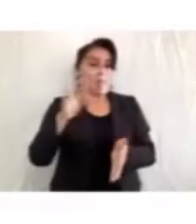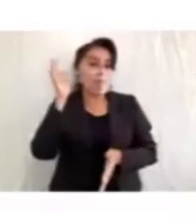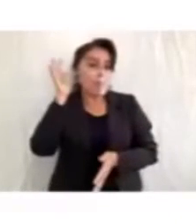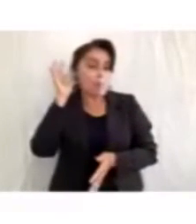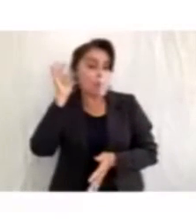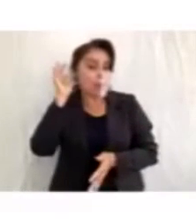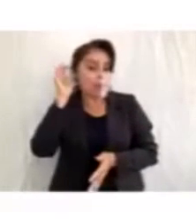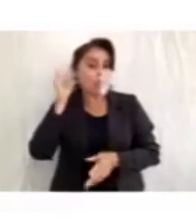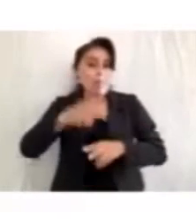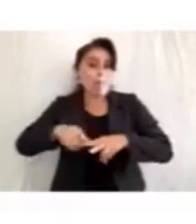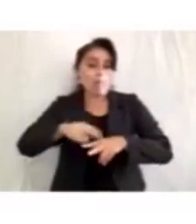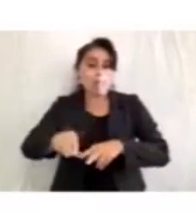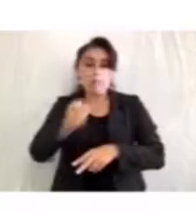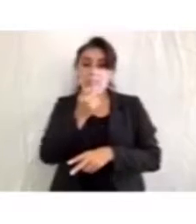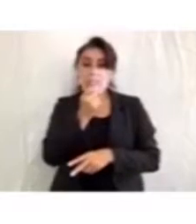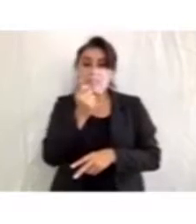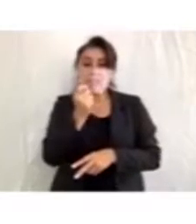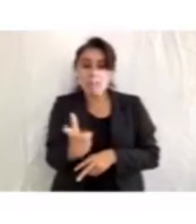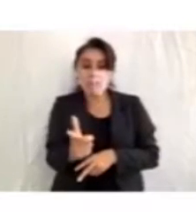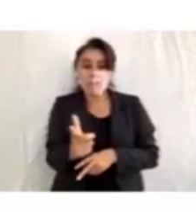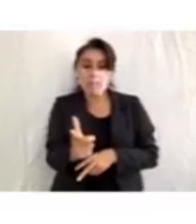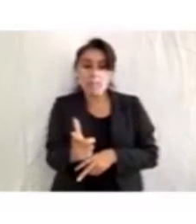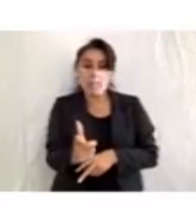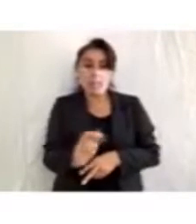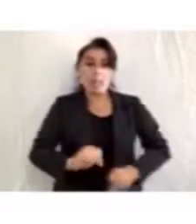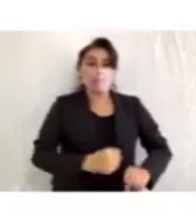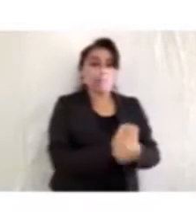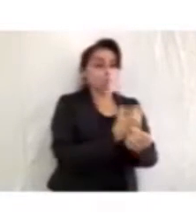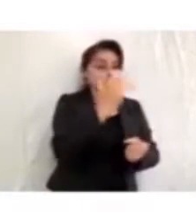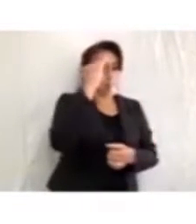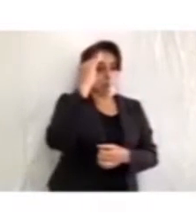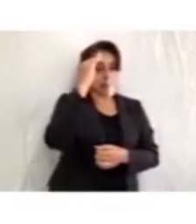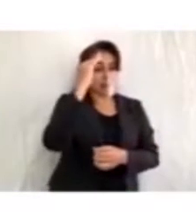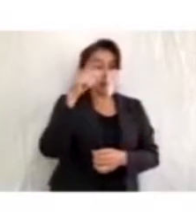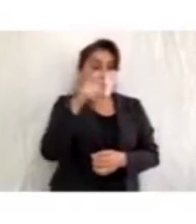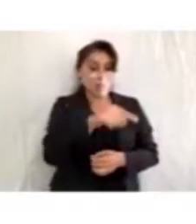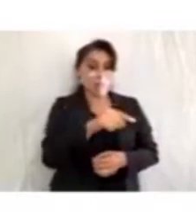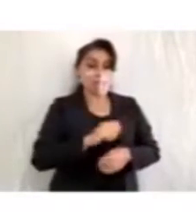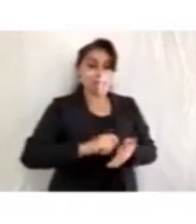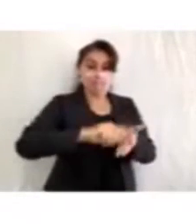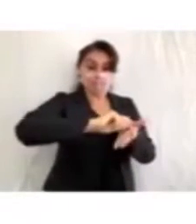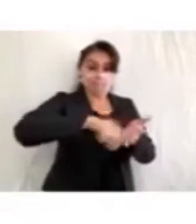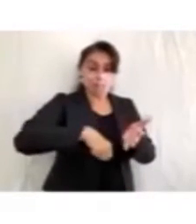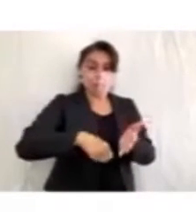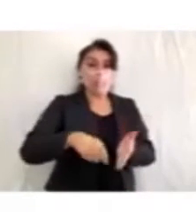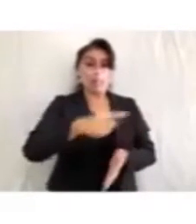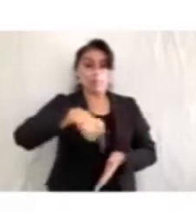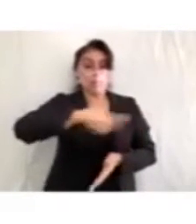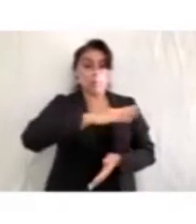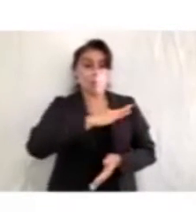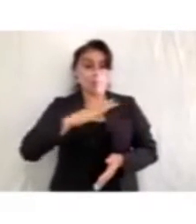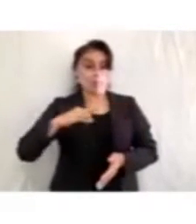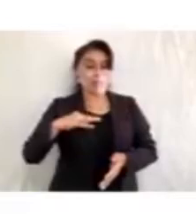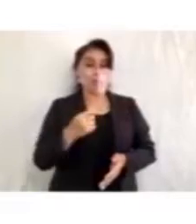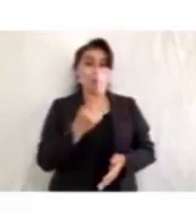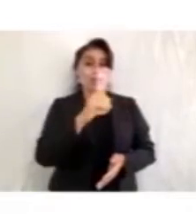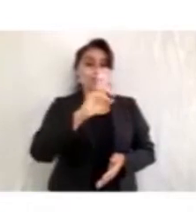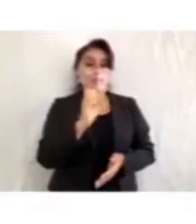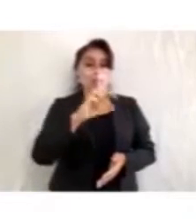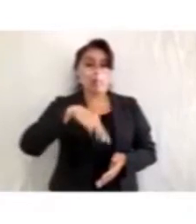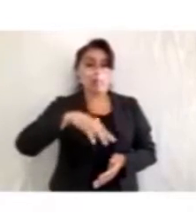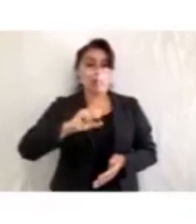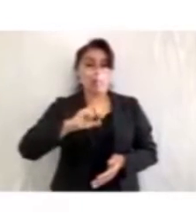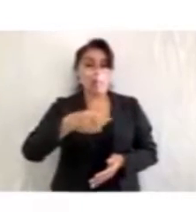a hacer una denuncia a las comisarías de Carabineros, para que nosotros como Ministerio, a través del CERNAMED,